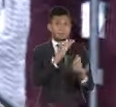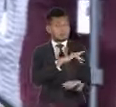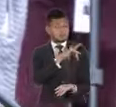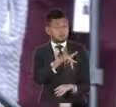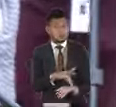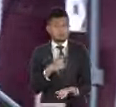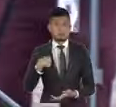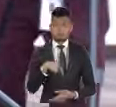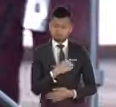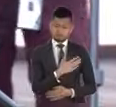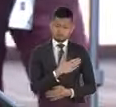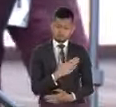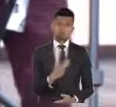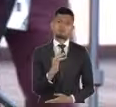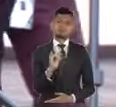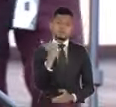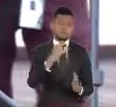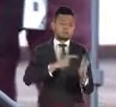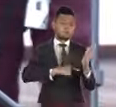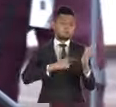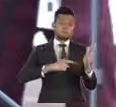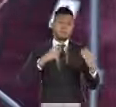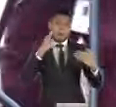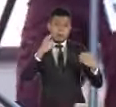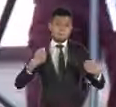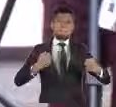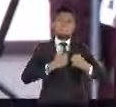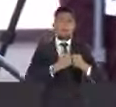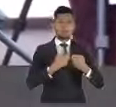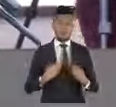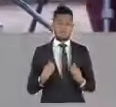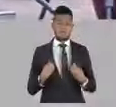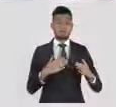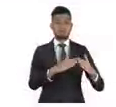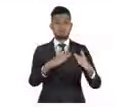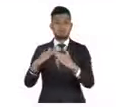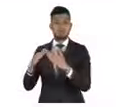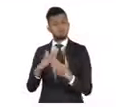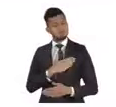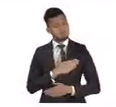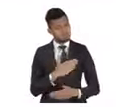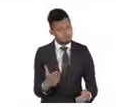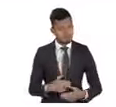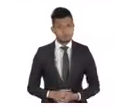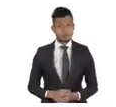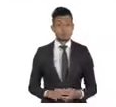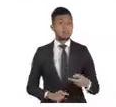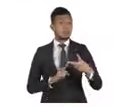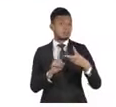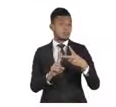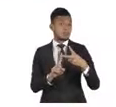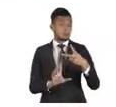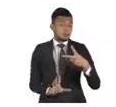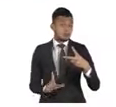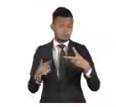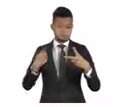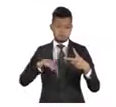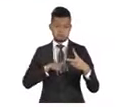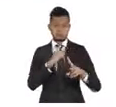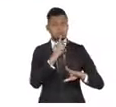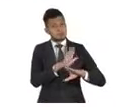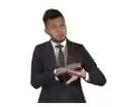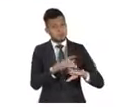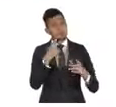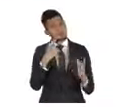supuesto, firmamos este pacto por el hábitat. Lo segundo, de todas formas, manifestar y también